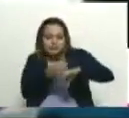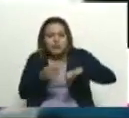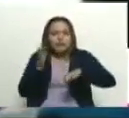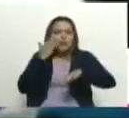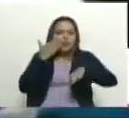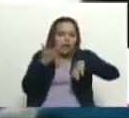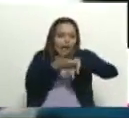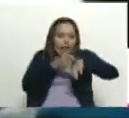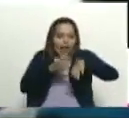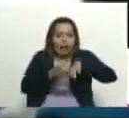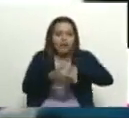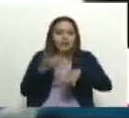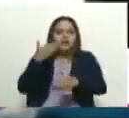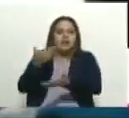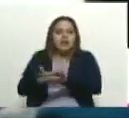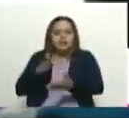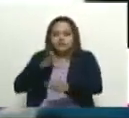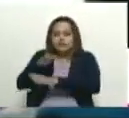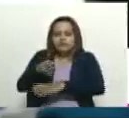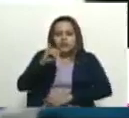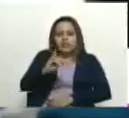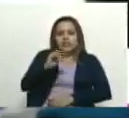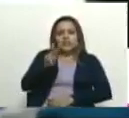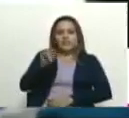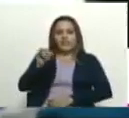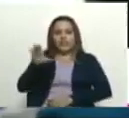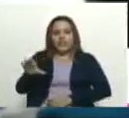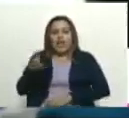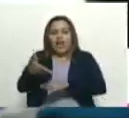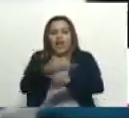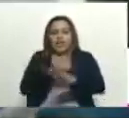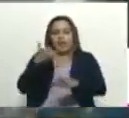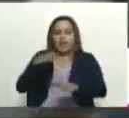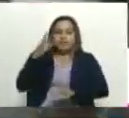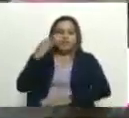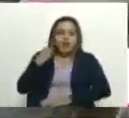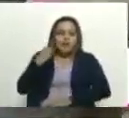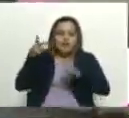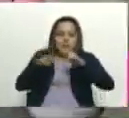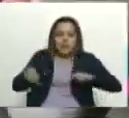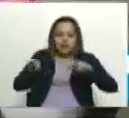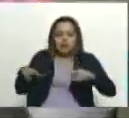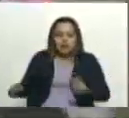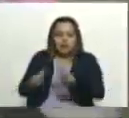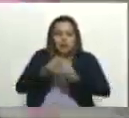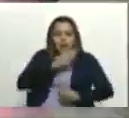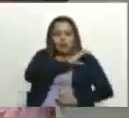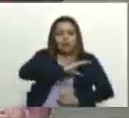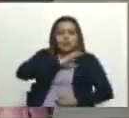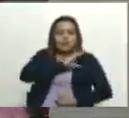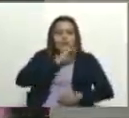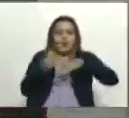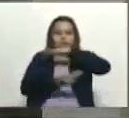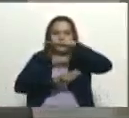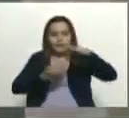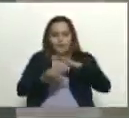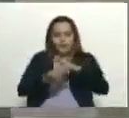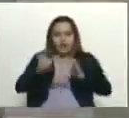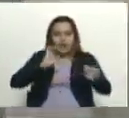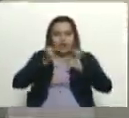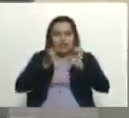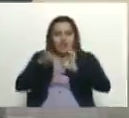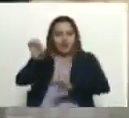visita en el IBIC y ya teníamos experiencias de investigación clínica acompañados por un comité de bioética, presidente, que supervisa y